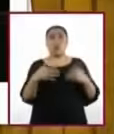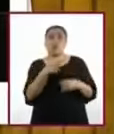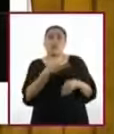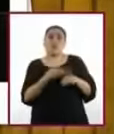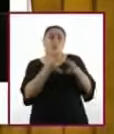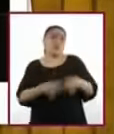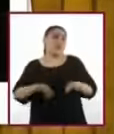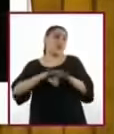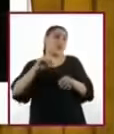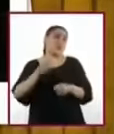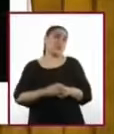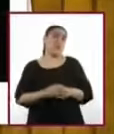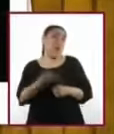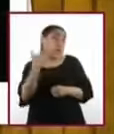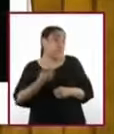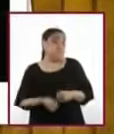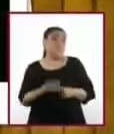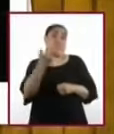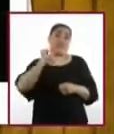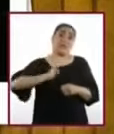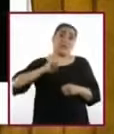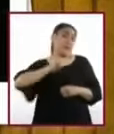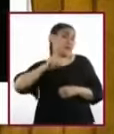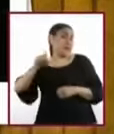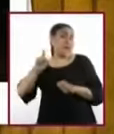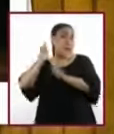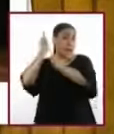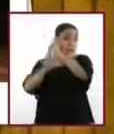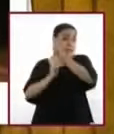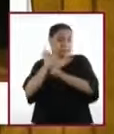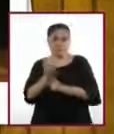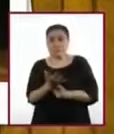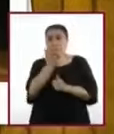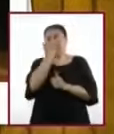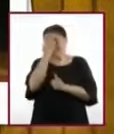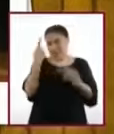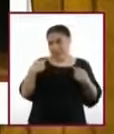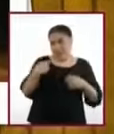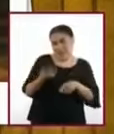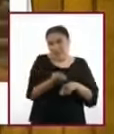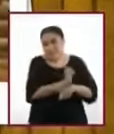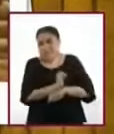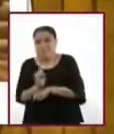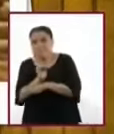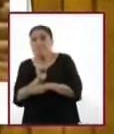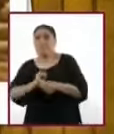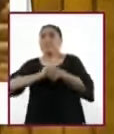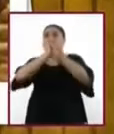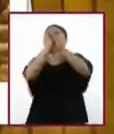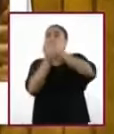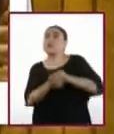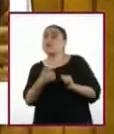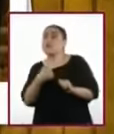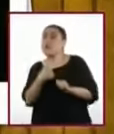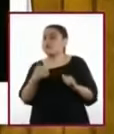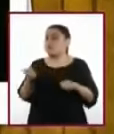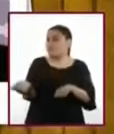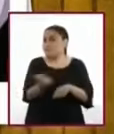importante. Las primeras que se utilizaron en la antigua Grecia permitieron a los actores transformarse en el personaje que